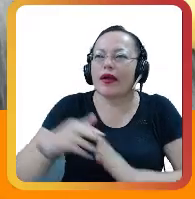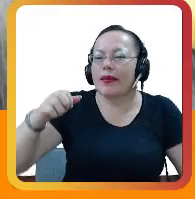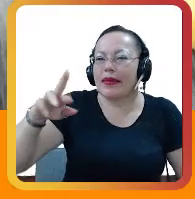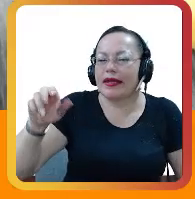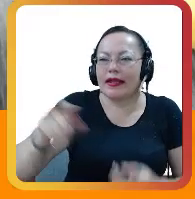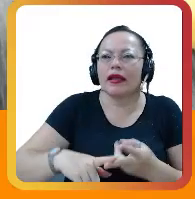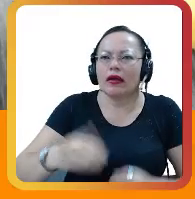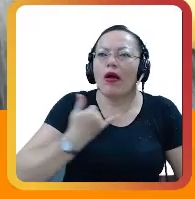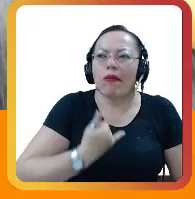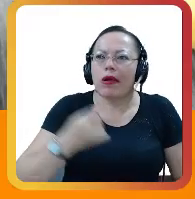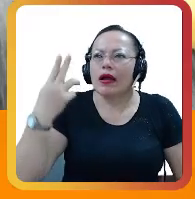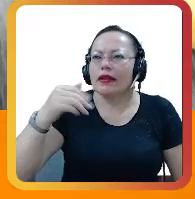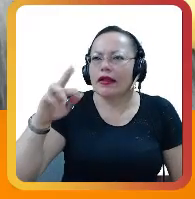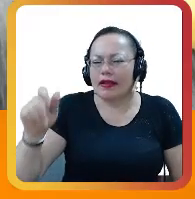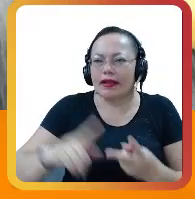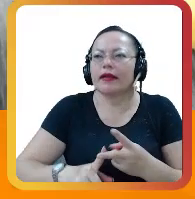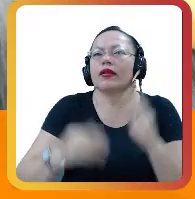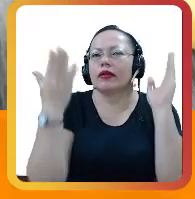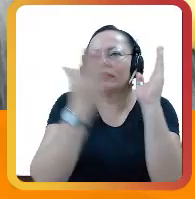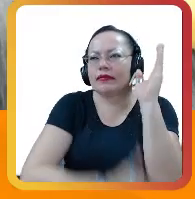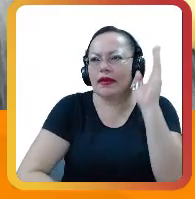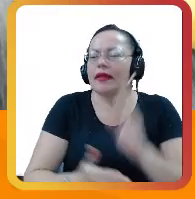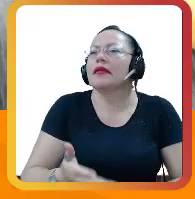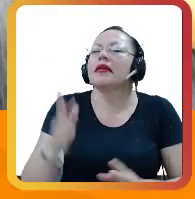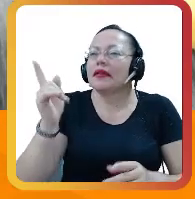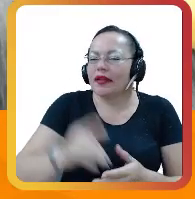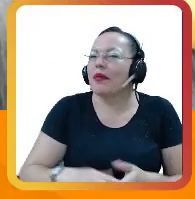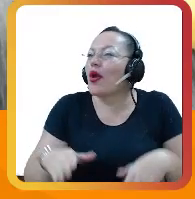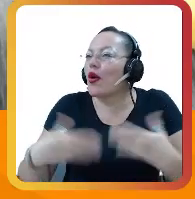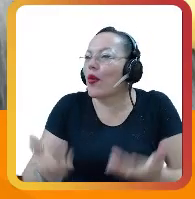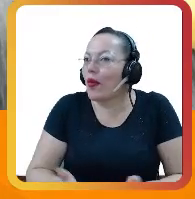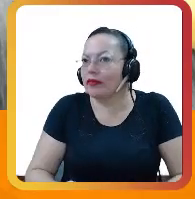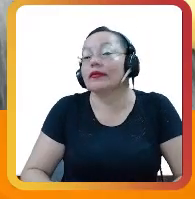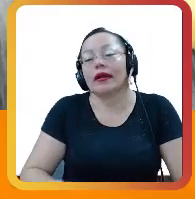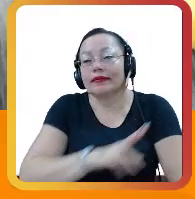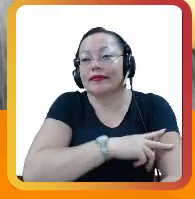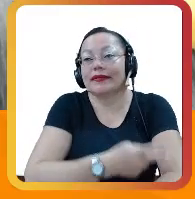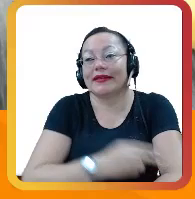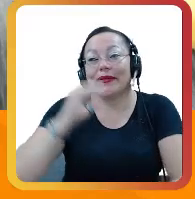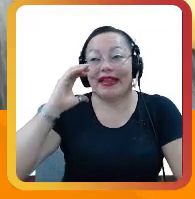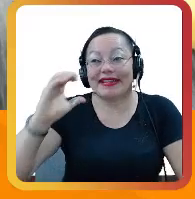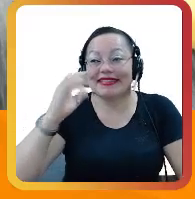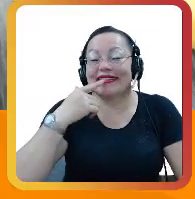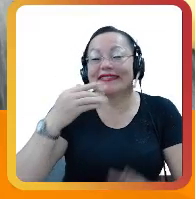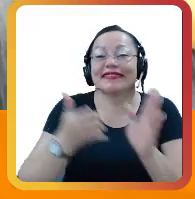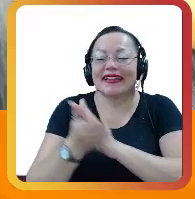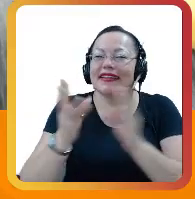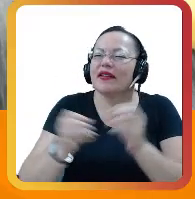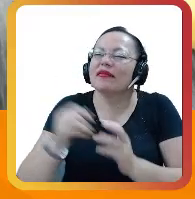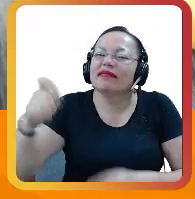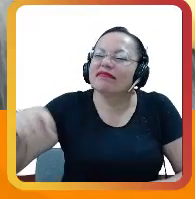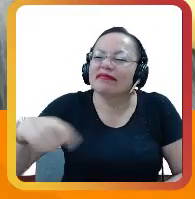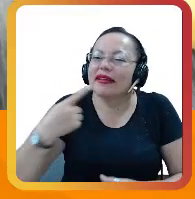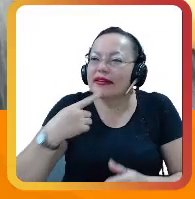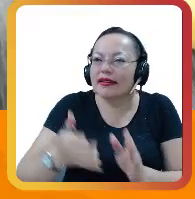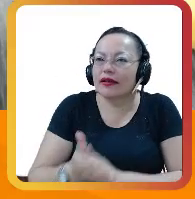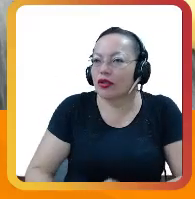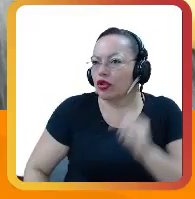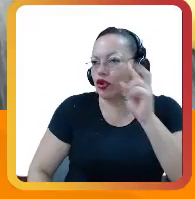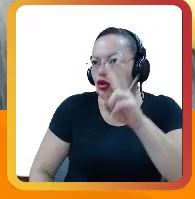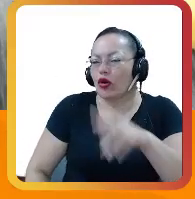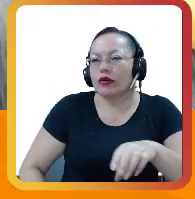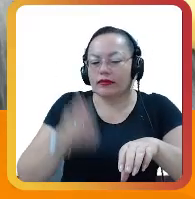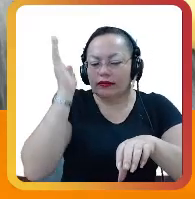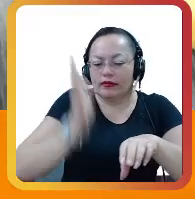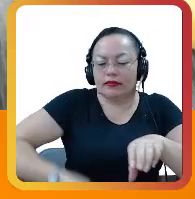hierro y el jugo de piña contiene vitamina C. Entonces, son muy buenos aliados. ¿Qué se necesita? Se necesita dos rebanadas de